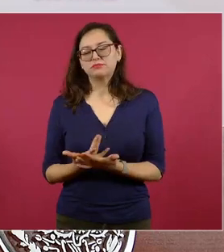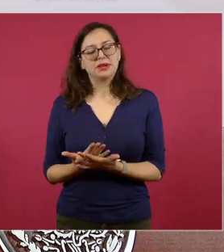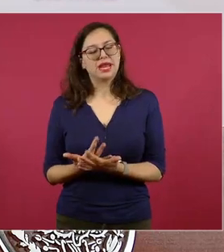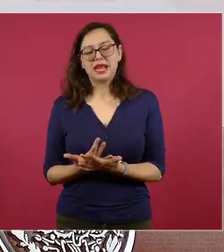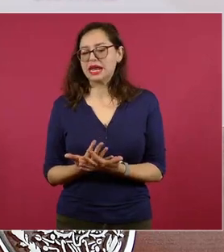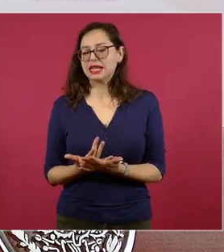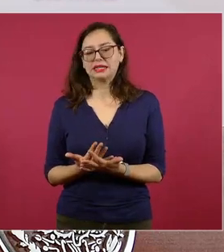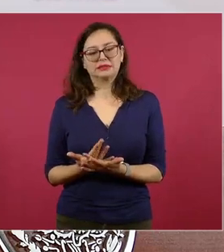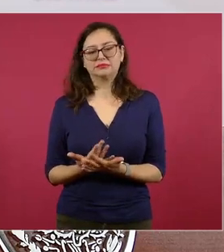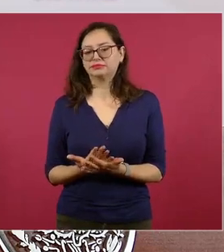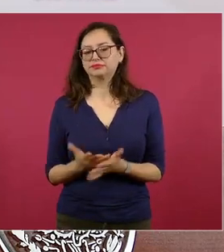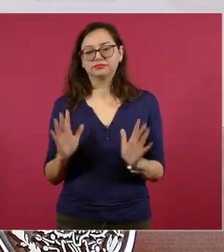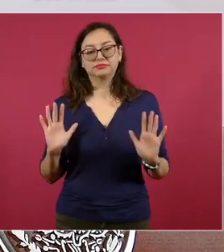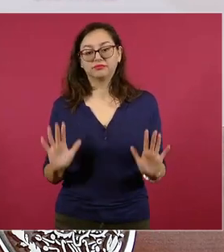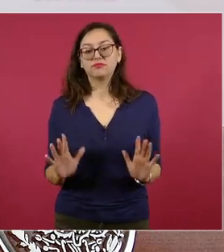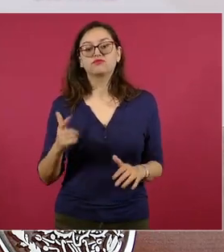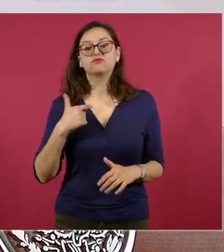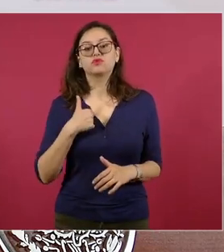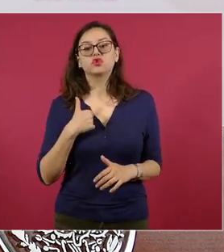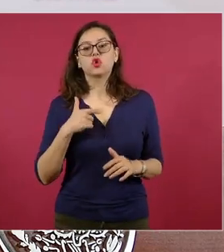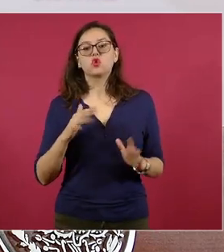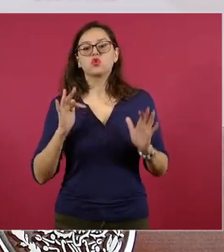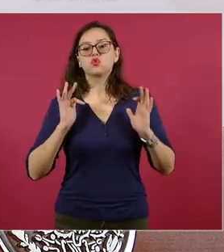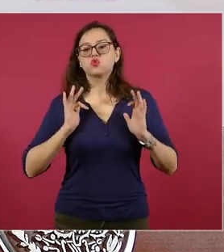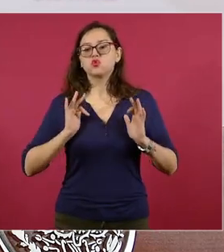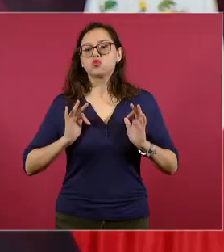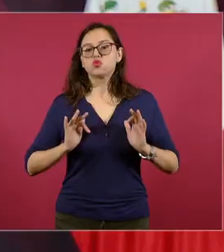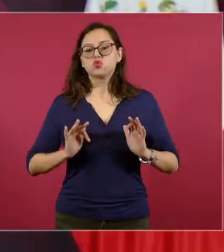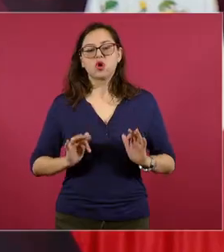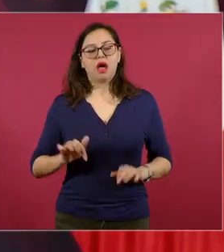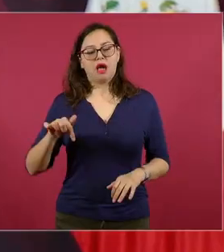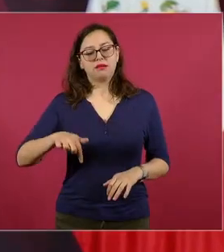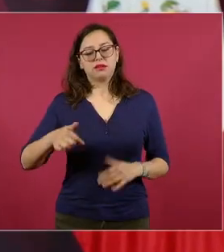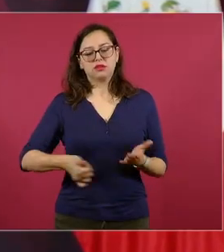Me voy a aclimatar aquí